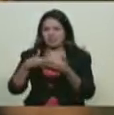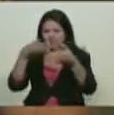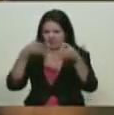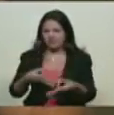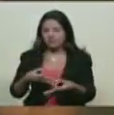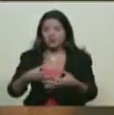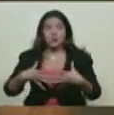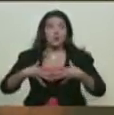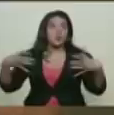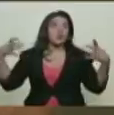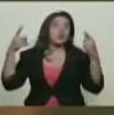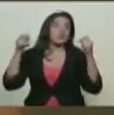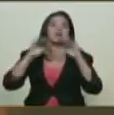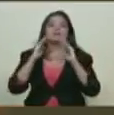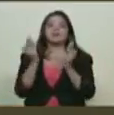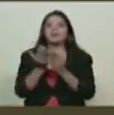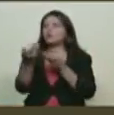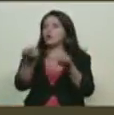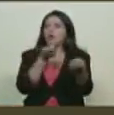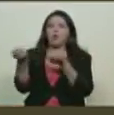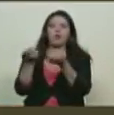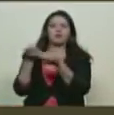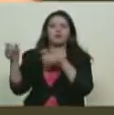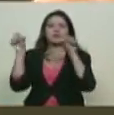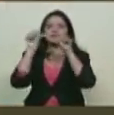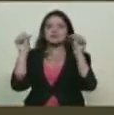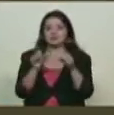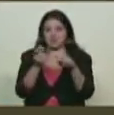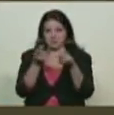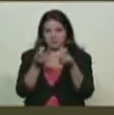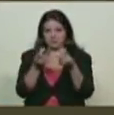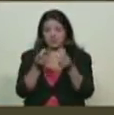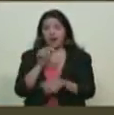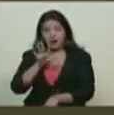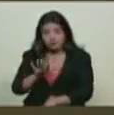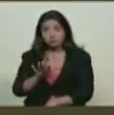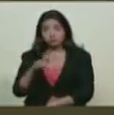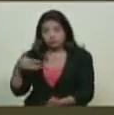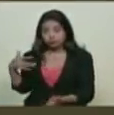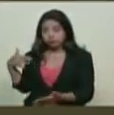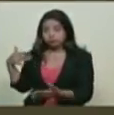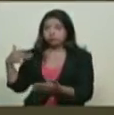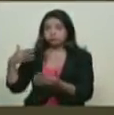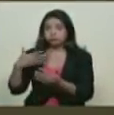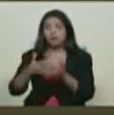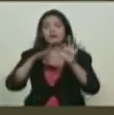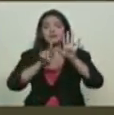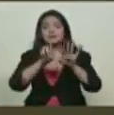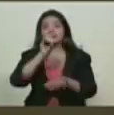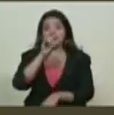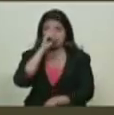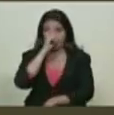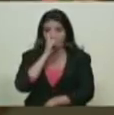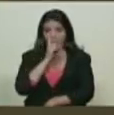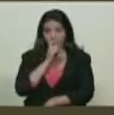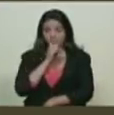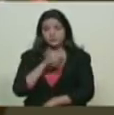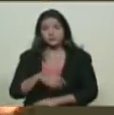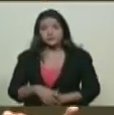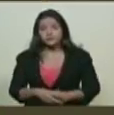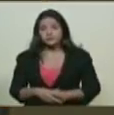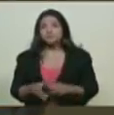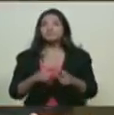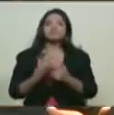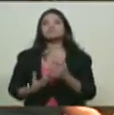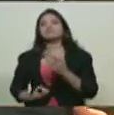la riqueza más grande del mundo y del control del sistema financiero eso es lo que ha pasado en los últimos 60 años y por eso